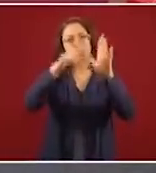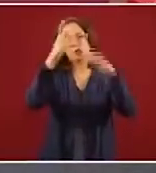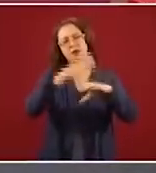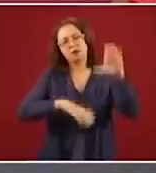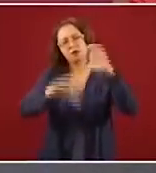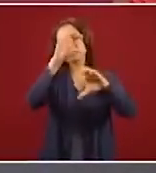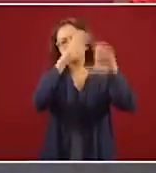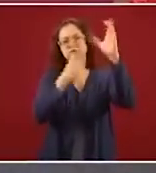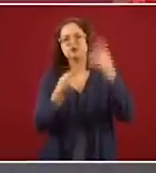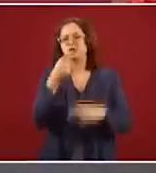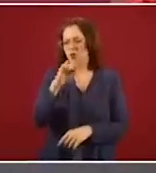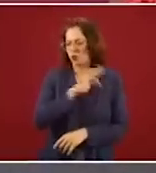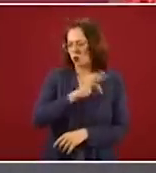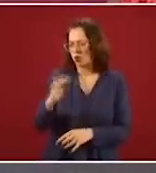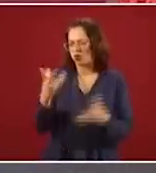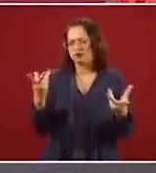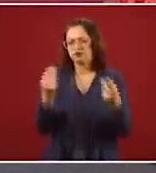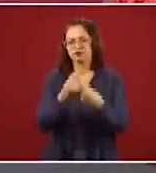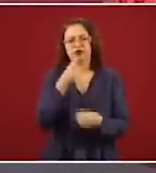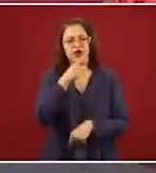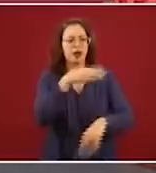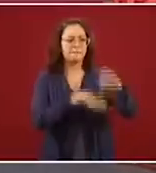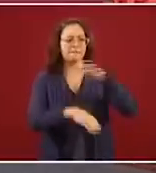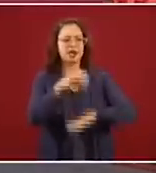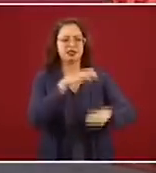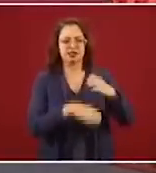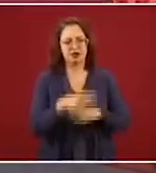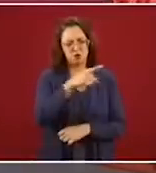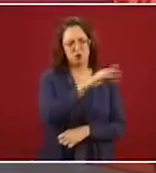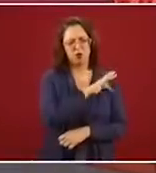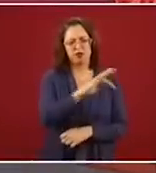empresa tal.